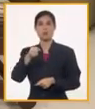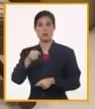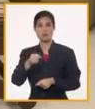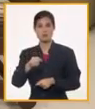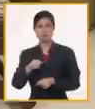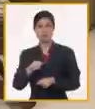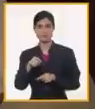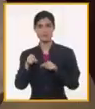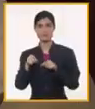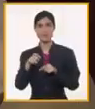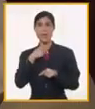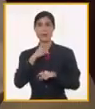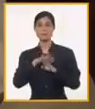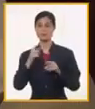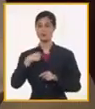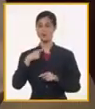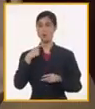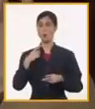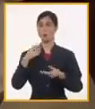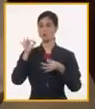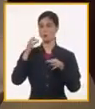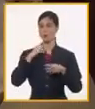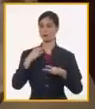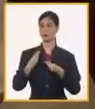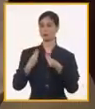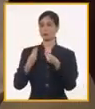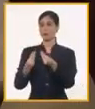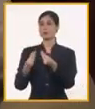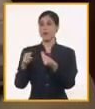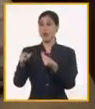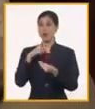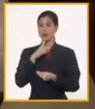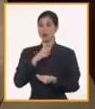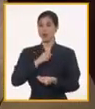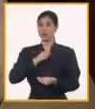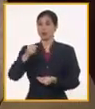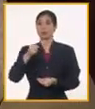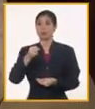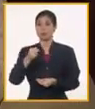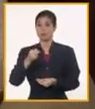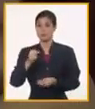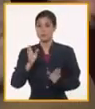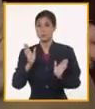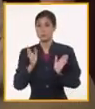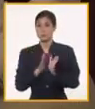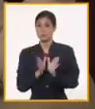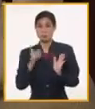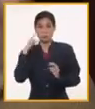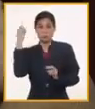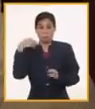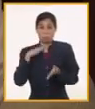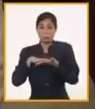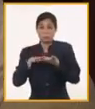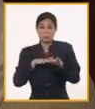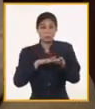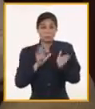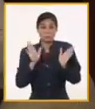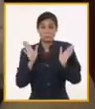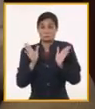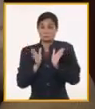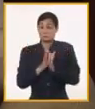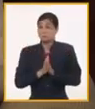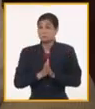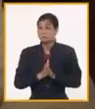dio el folleto. El que yo le di el folleto, amigo mío de la escuela, era chivato. Por eso me enteré después que vine de la sierra, que era chivato.